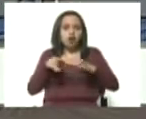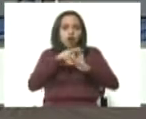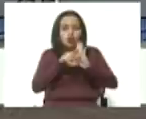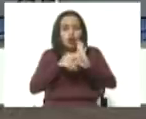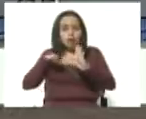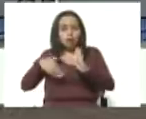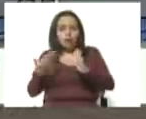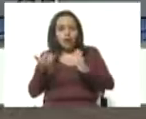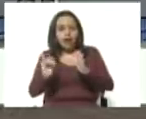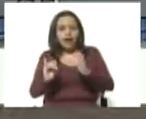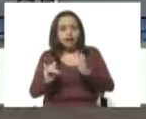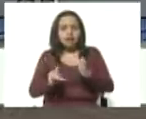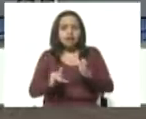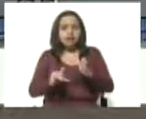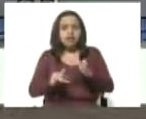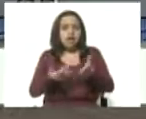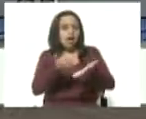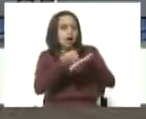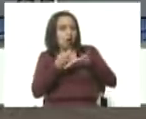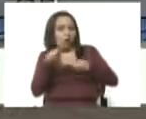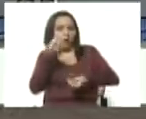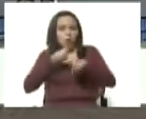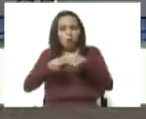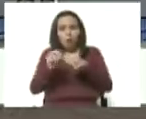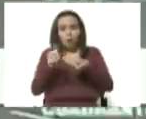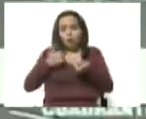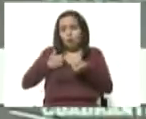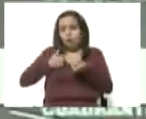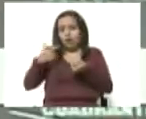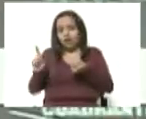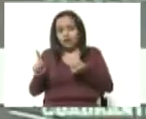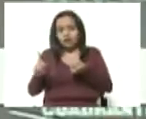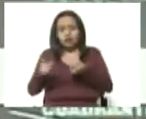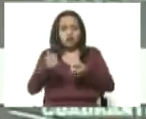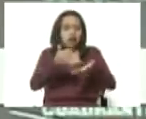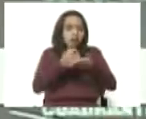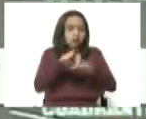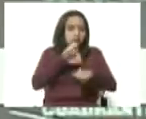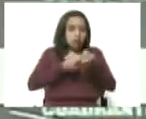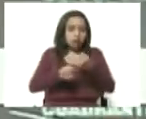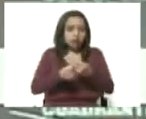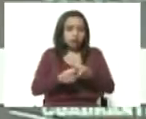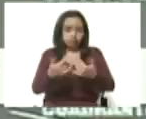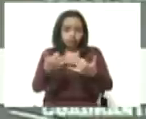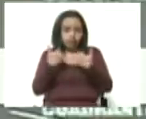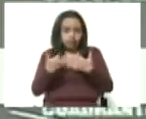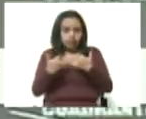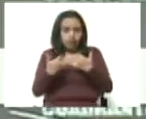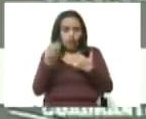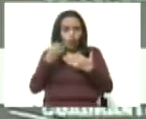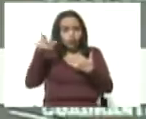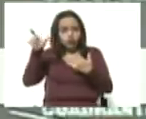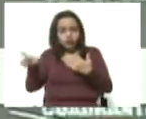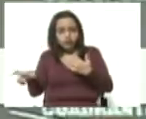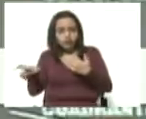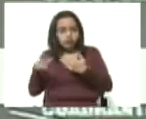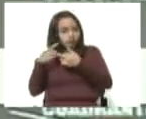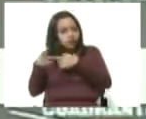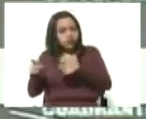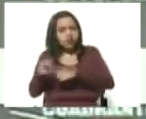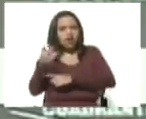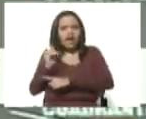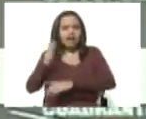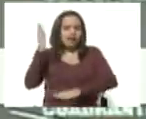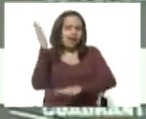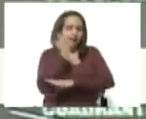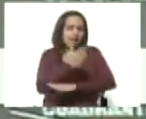obtener provecho económico o cualquier otro beneficio económico para sí o para un tercero, será